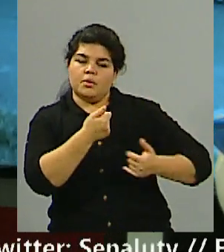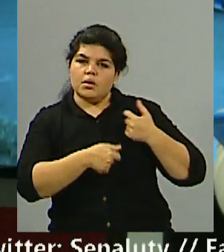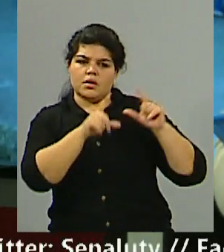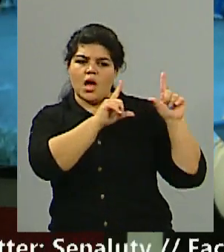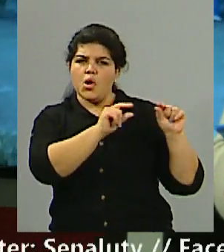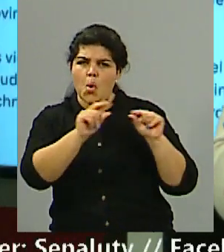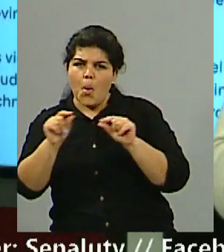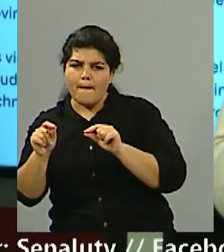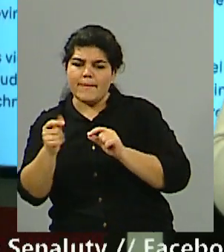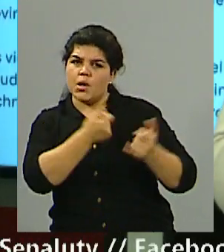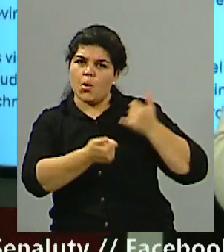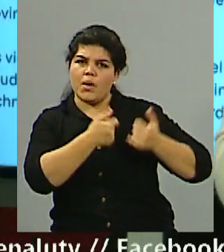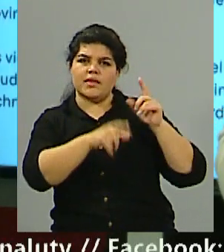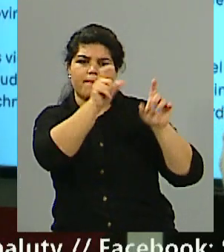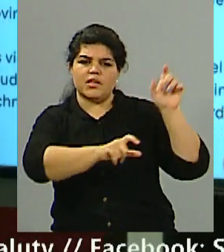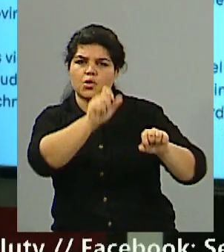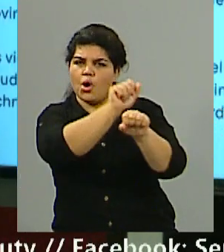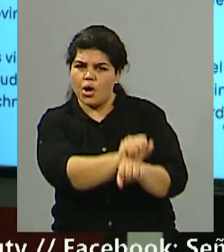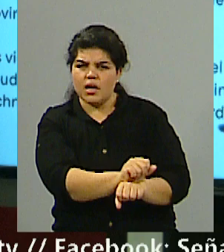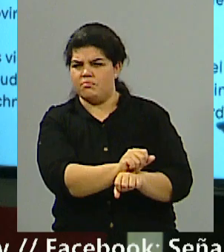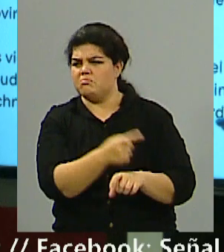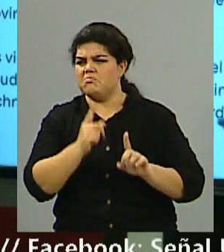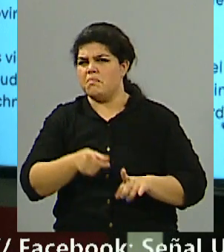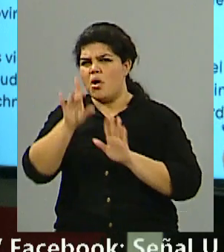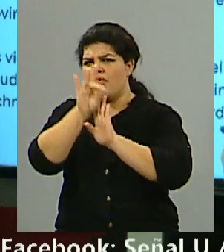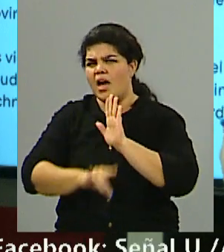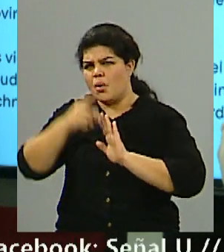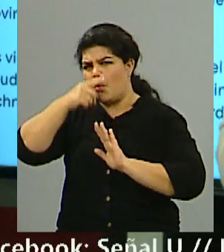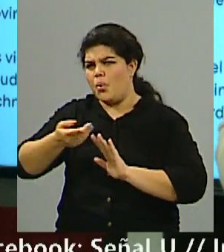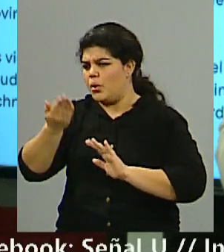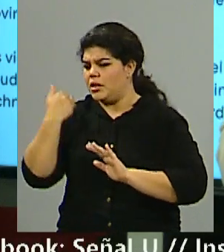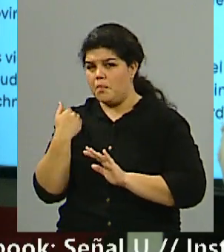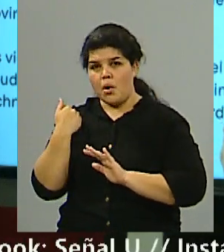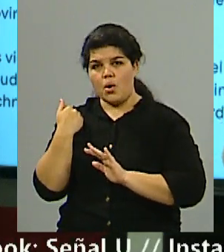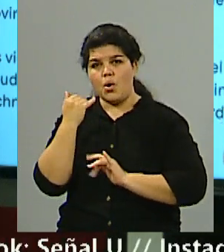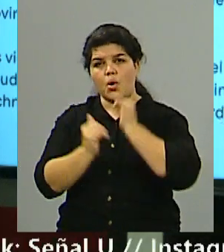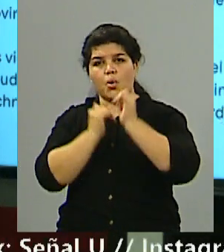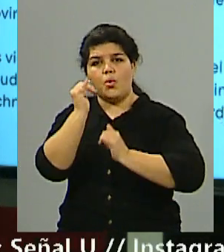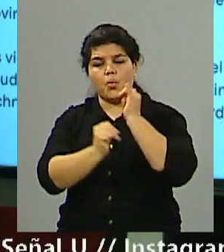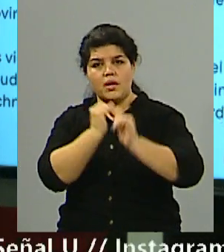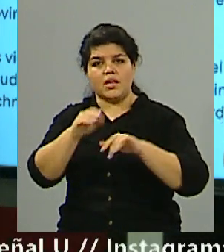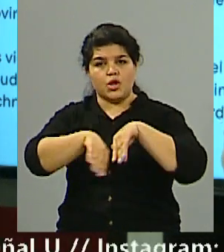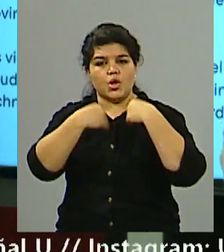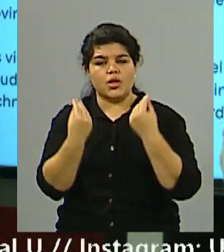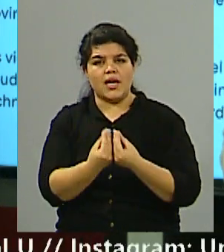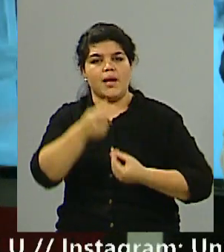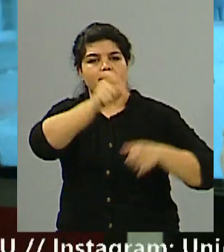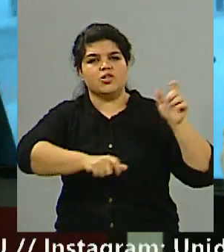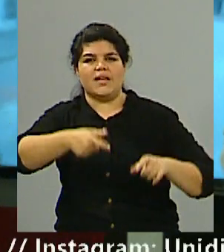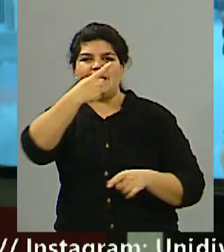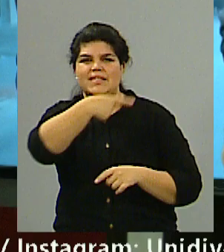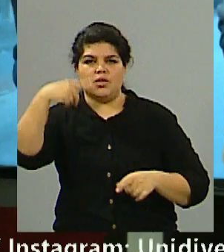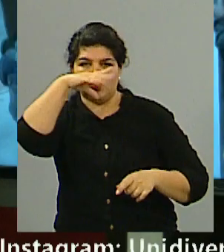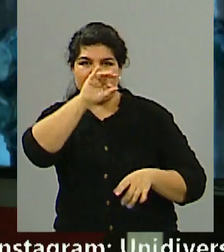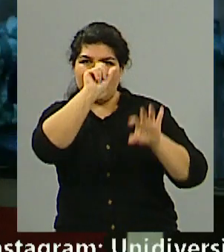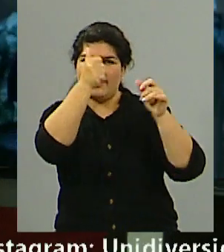están manejando de personas. Se hablaba, por lo menos en los últimos datos que se manejan en los medios, es que hubo unas 170 personas heridas, más de